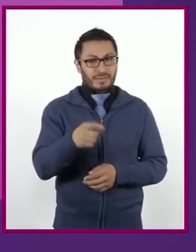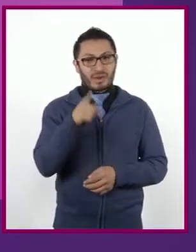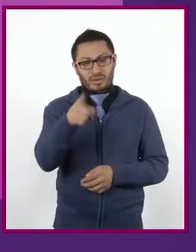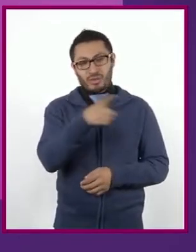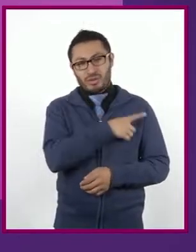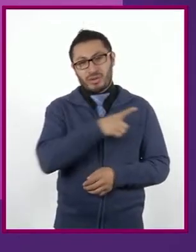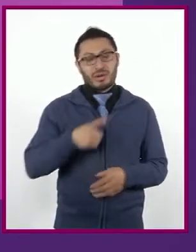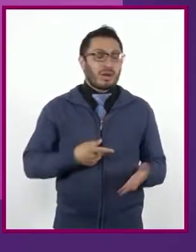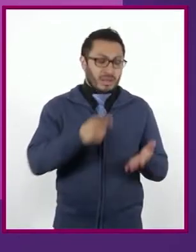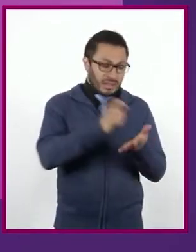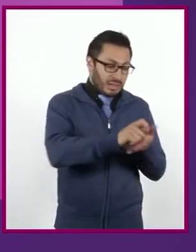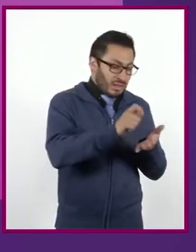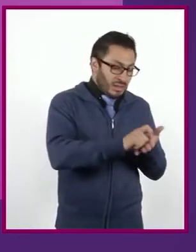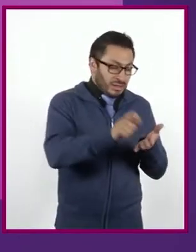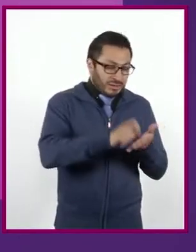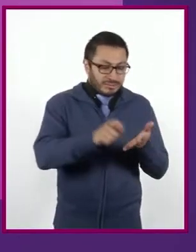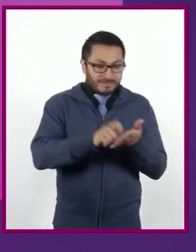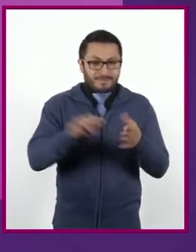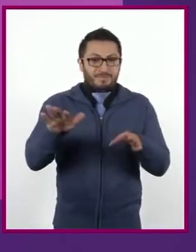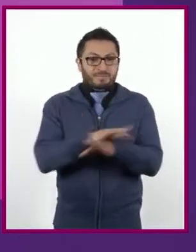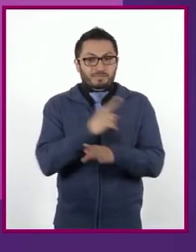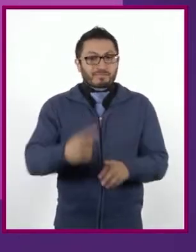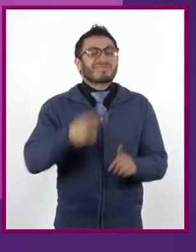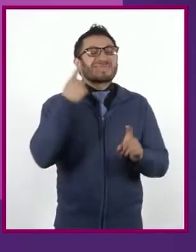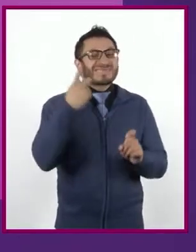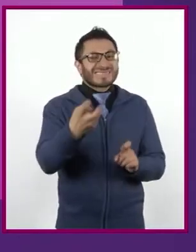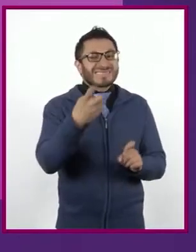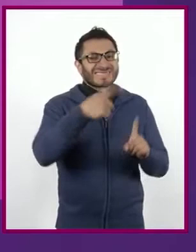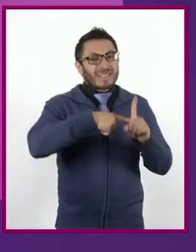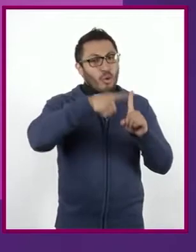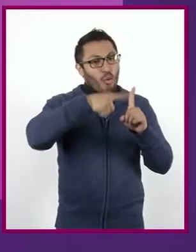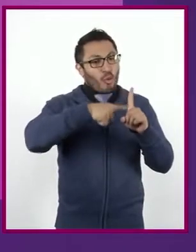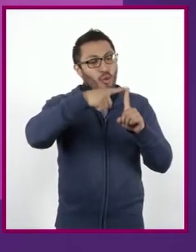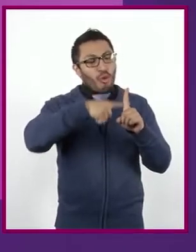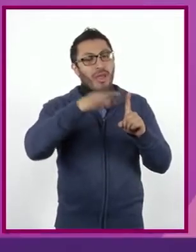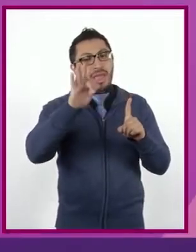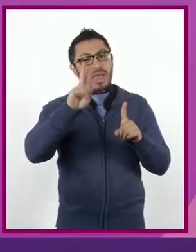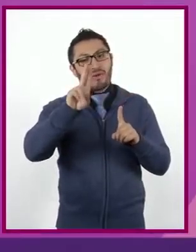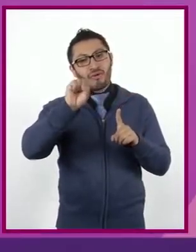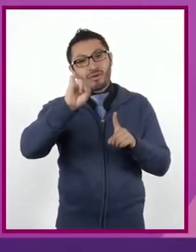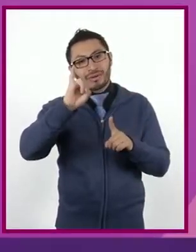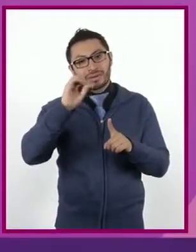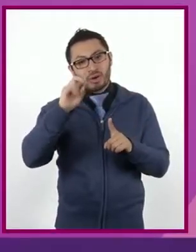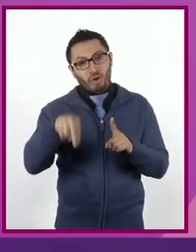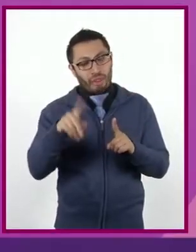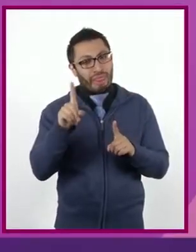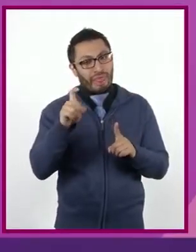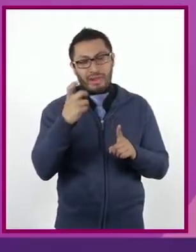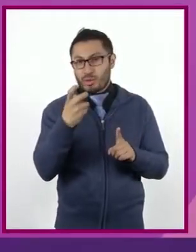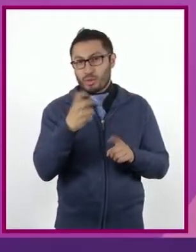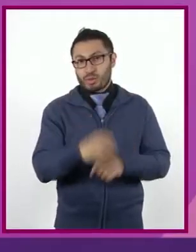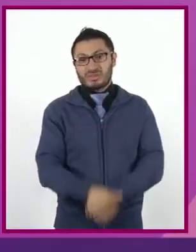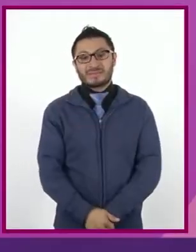deberás tomar nota porque es la temperatura de fusión del agua.